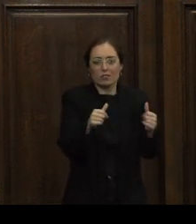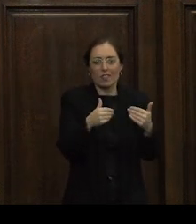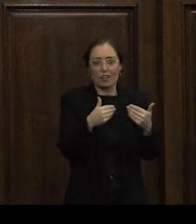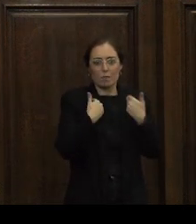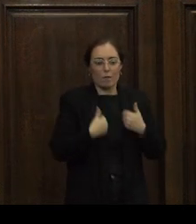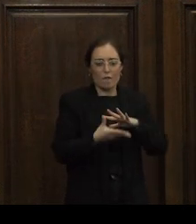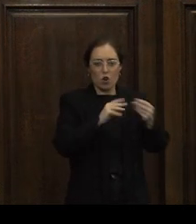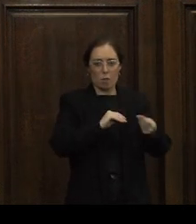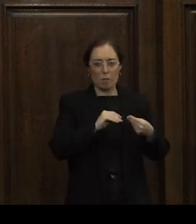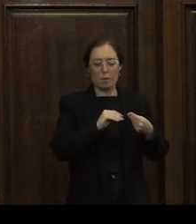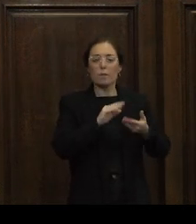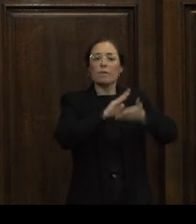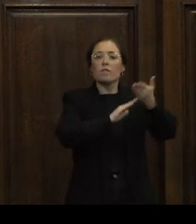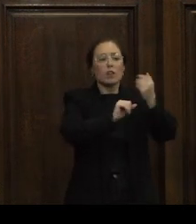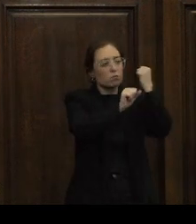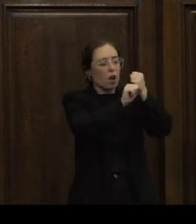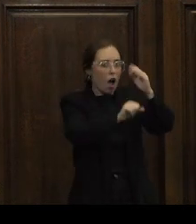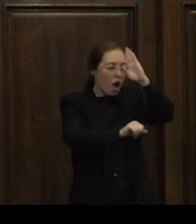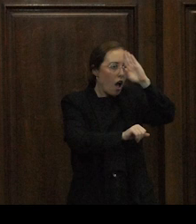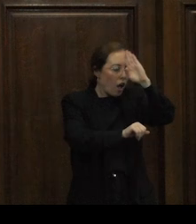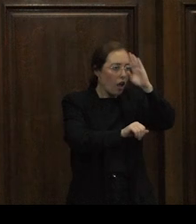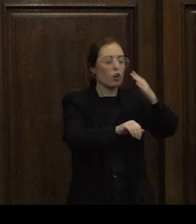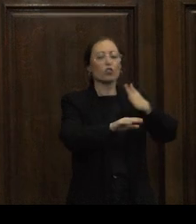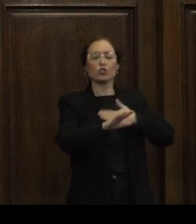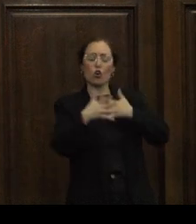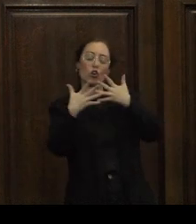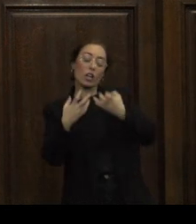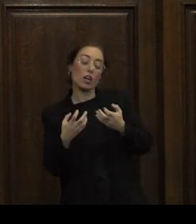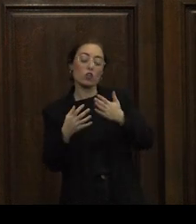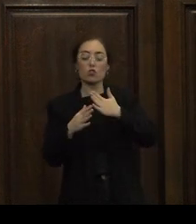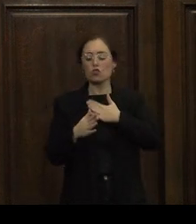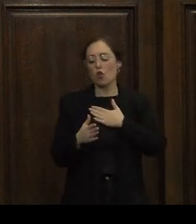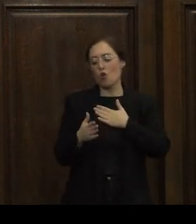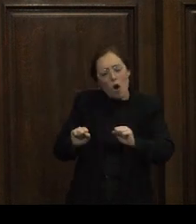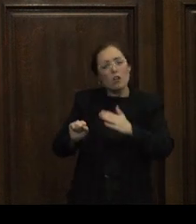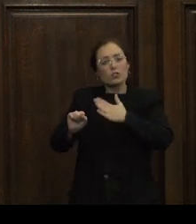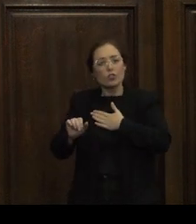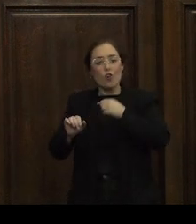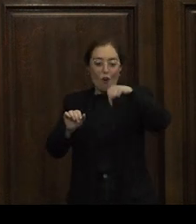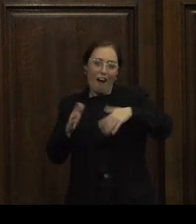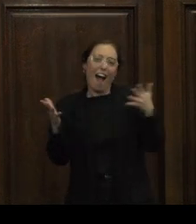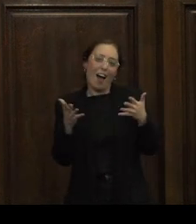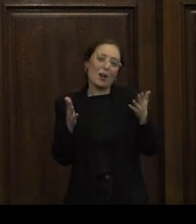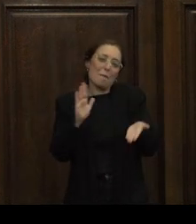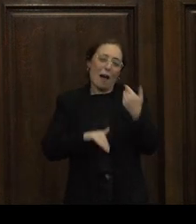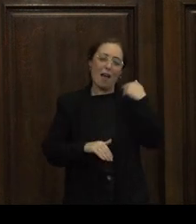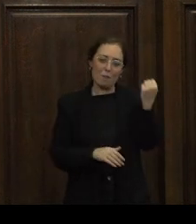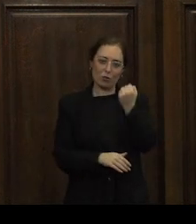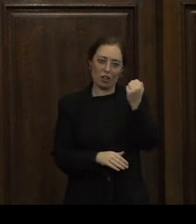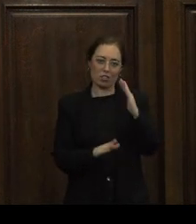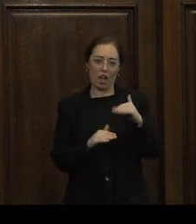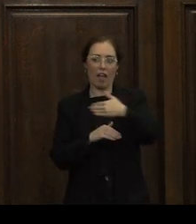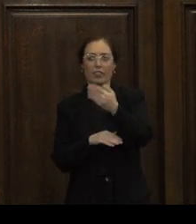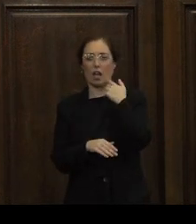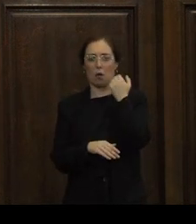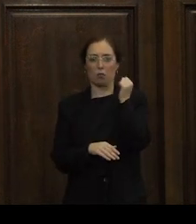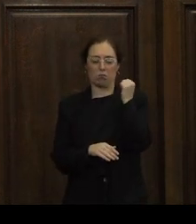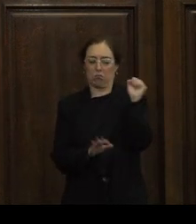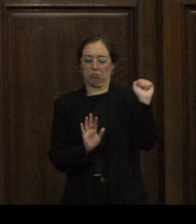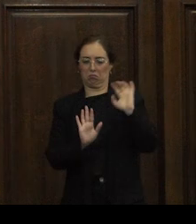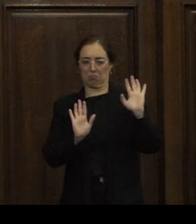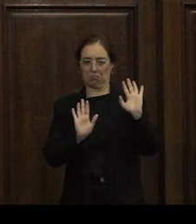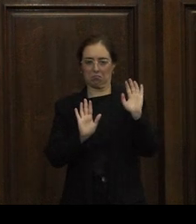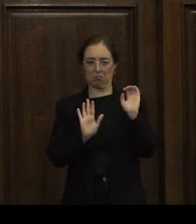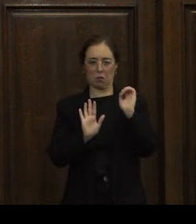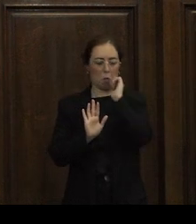disciplinario, hacia el vos podés, yo quiero, yo lo merezco, que hoy son cada vez más priorizados. Después nos